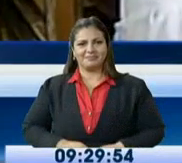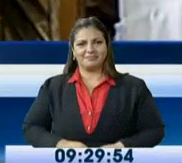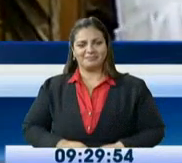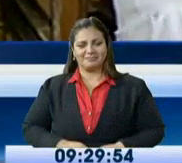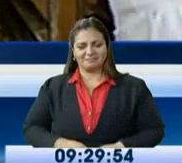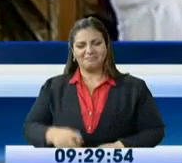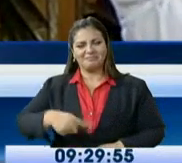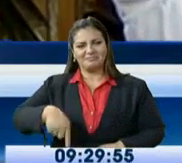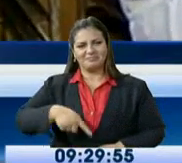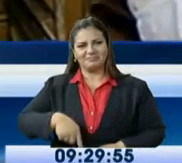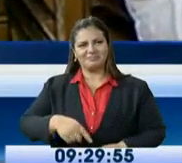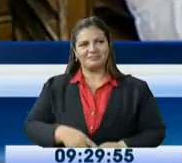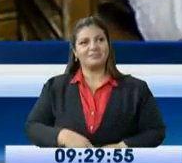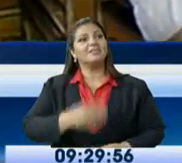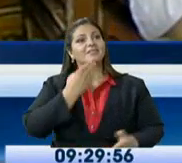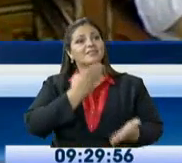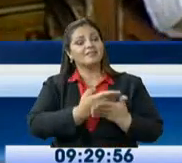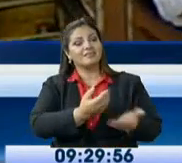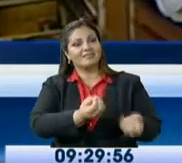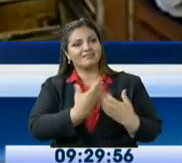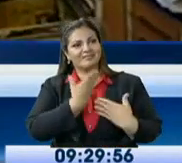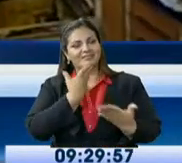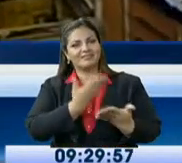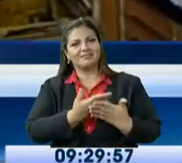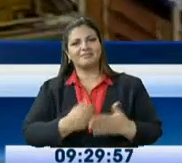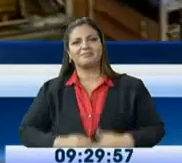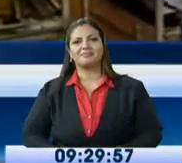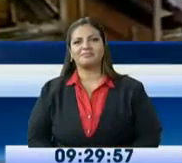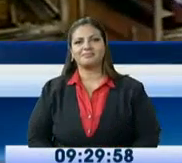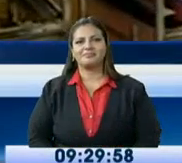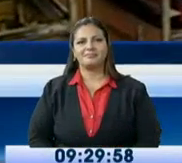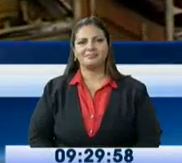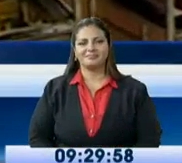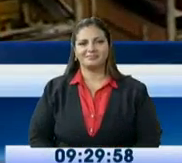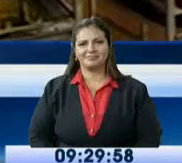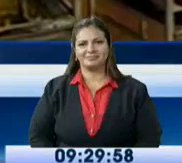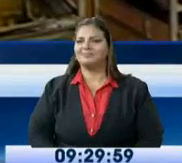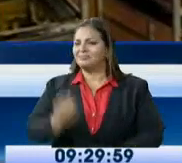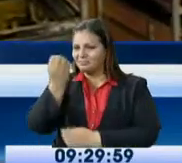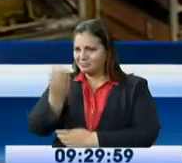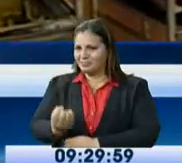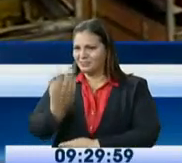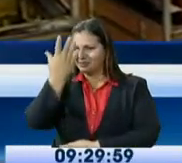regresamos. Muchas gracias, Enrique. Gracias, Enrique. Buenos días. Buenos días.